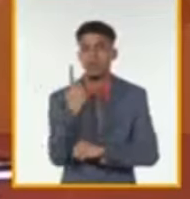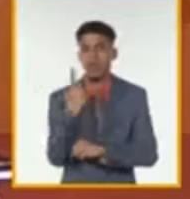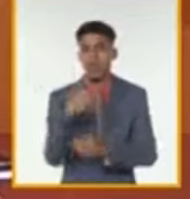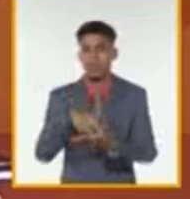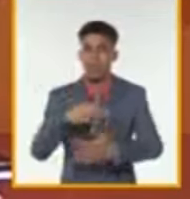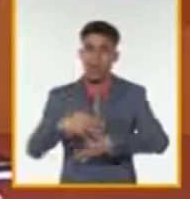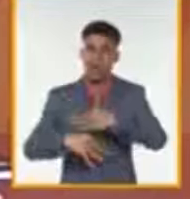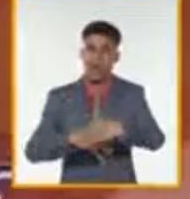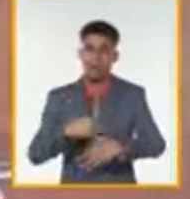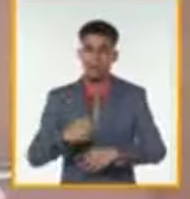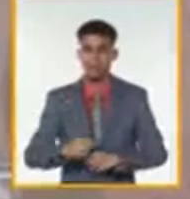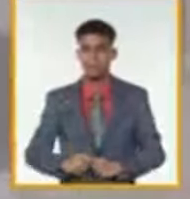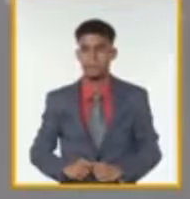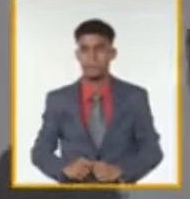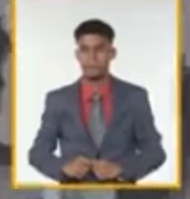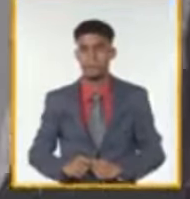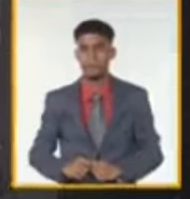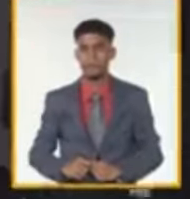popular